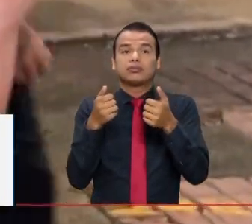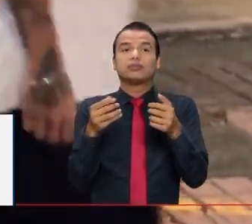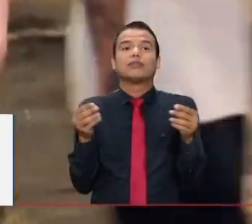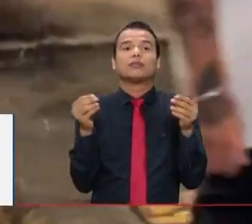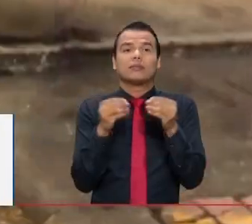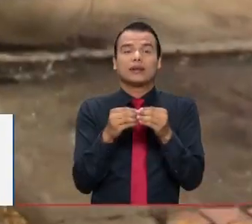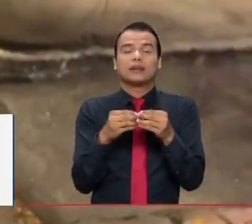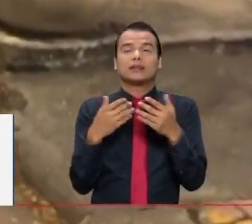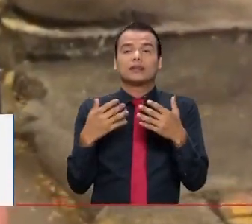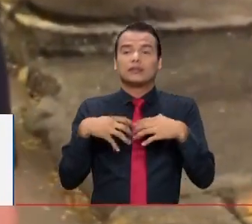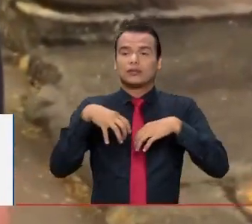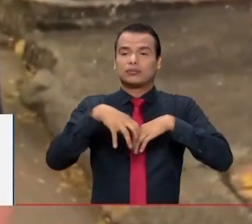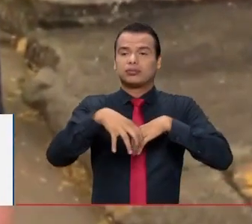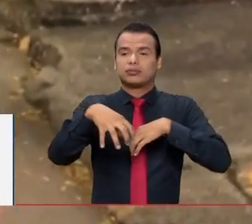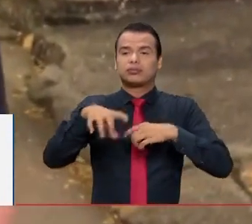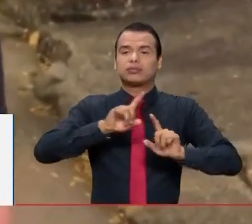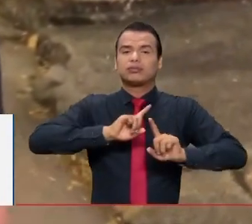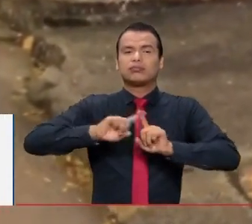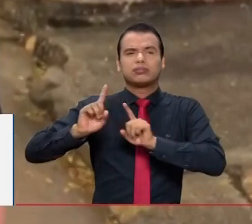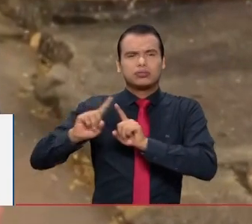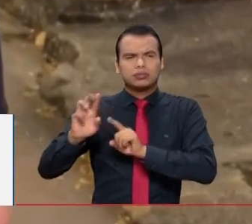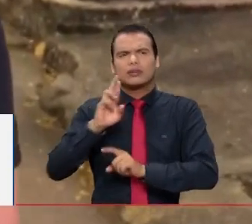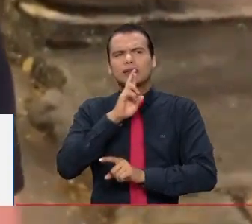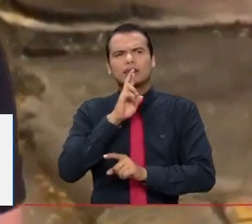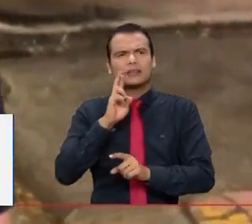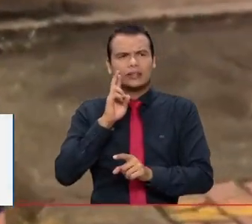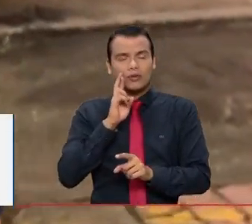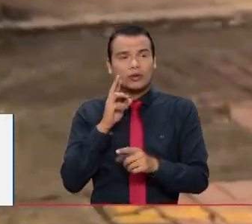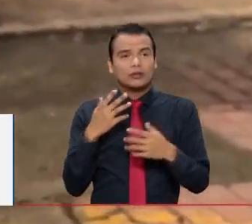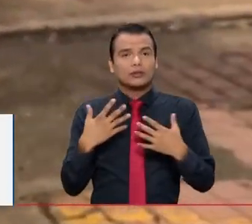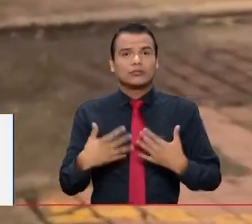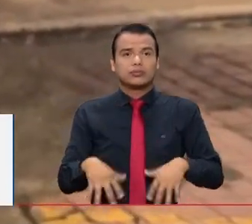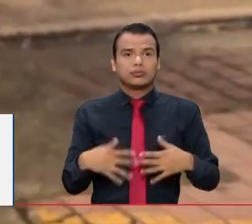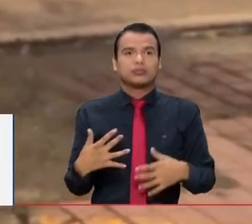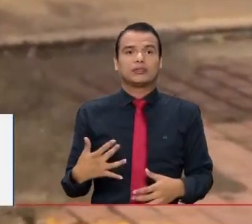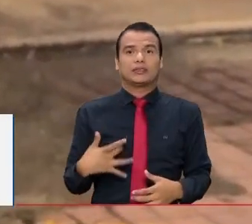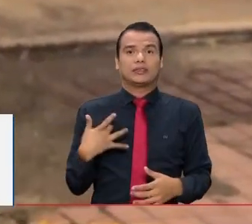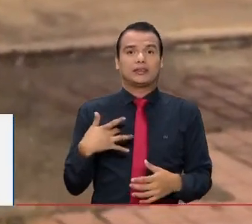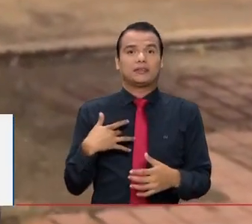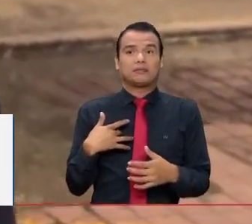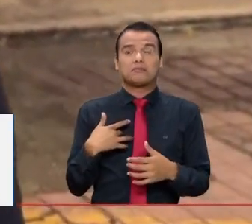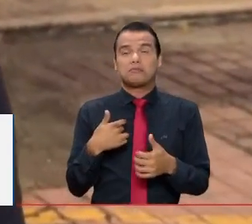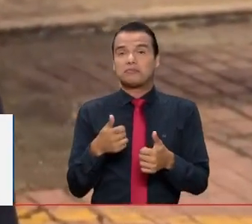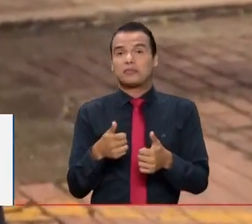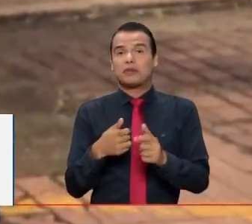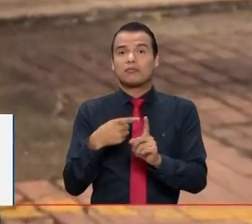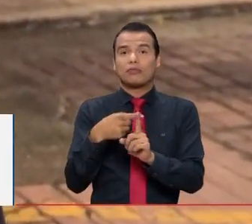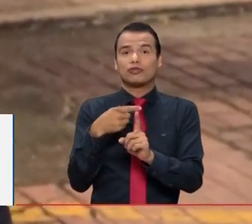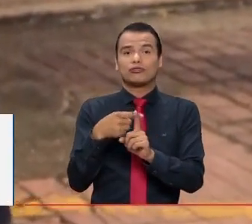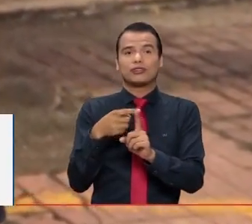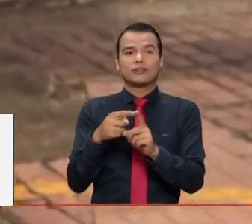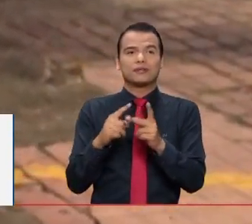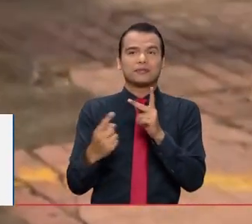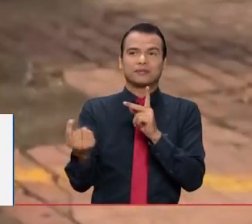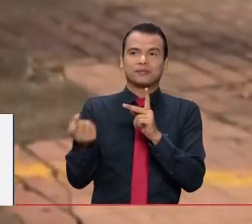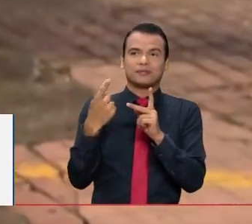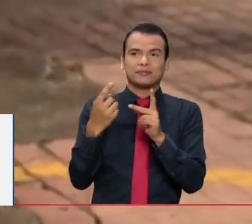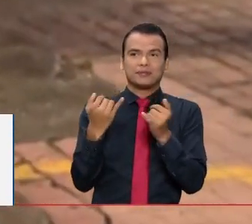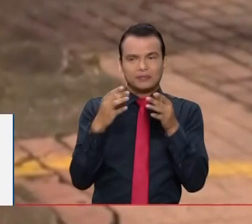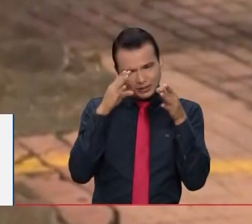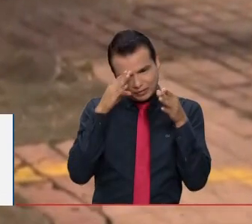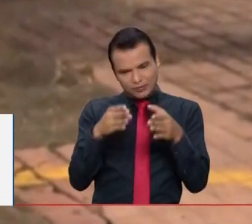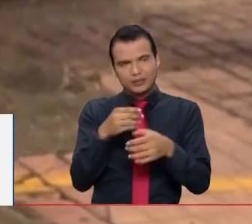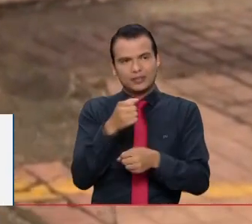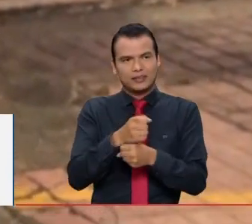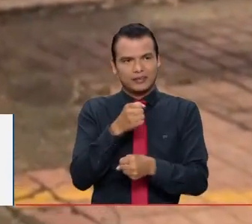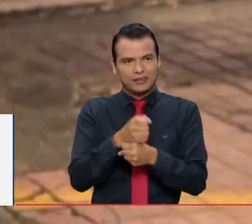también para todo el sector, que se ha visto bastante movido y bastante bueno para hacer hoy el Día de las Madres. Y bueno, la otra pregunta también